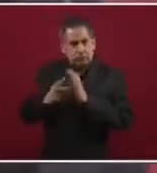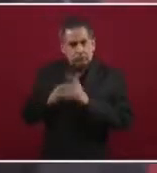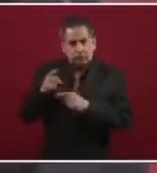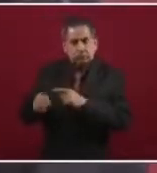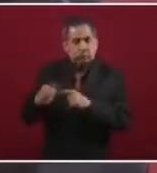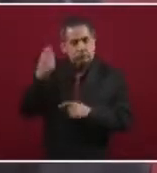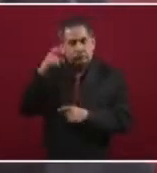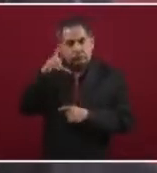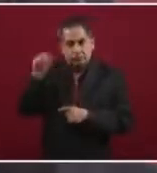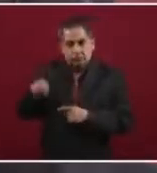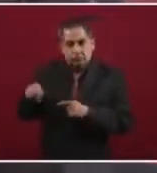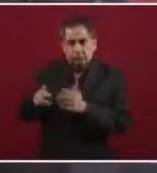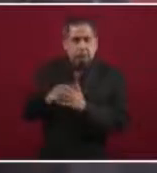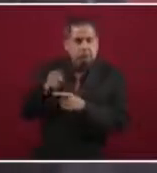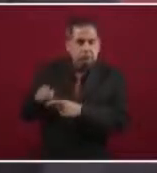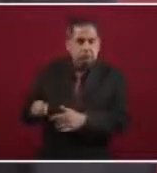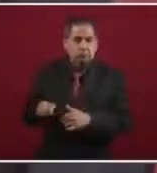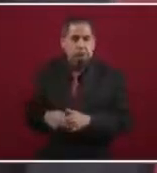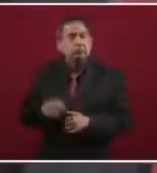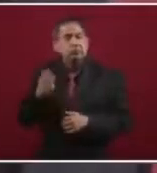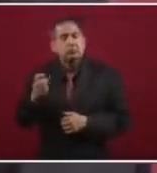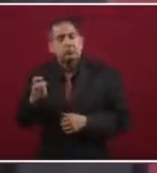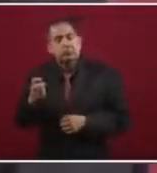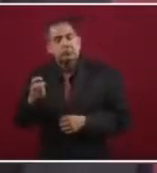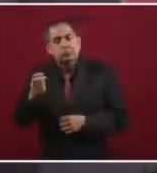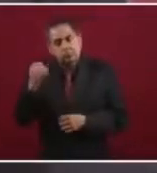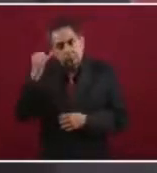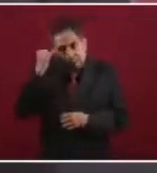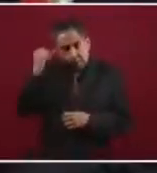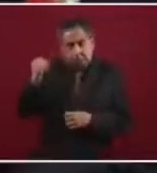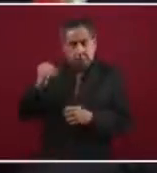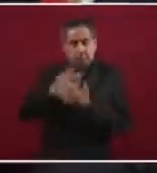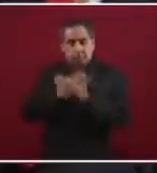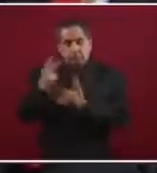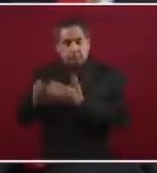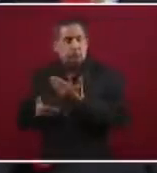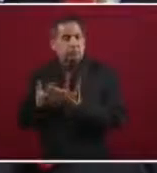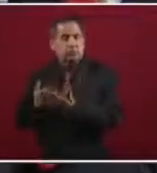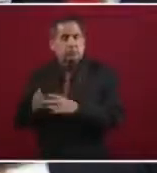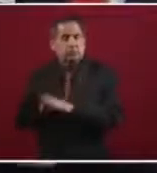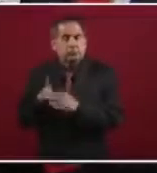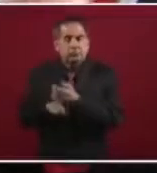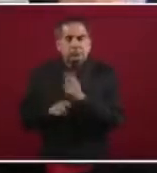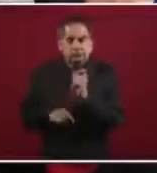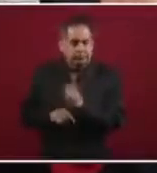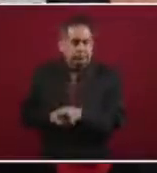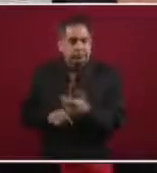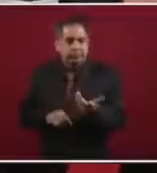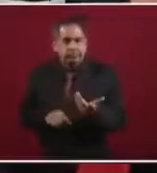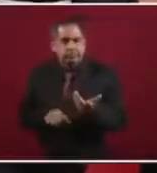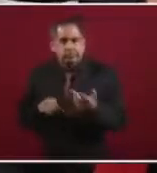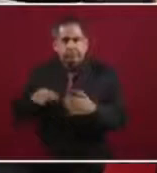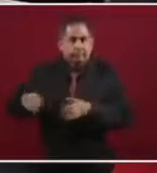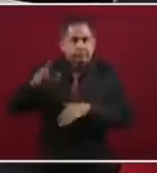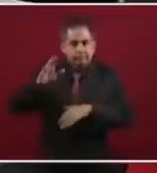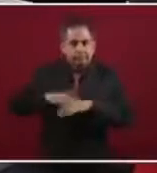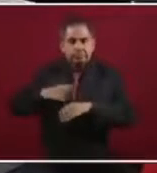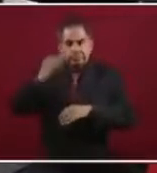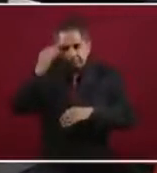a Quintana Roo. Ese es el propósito, que estén más